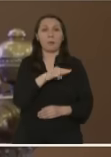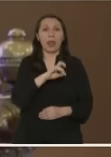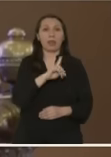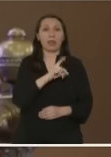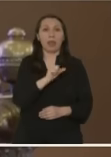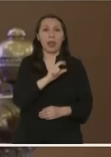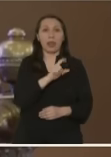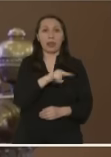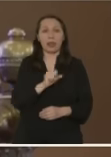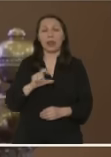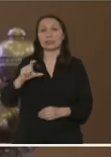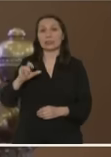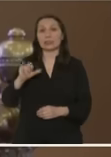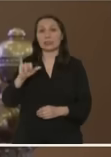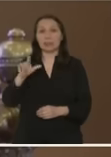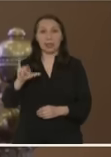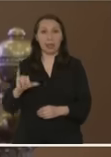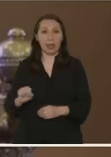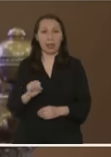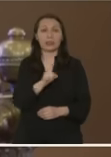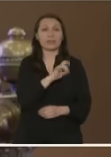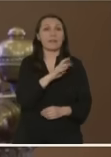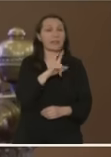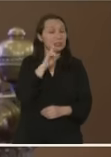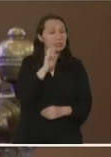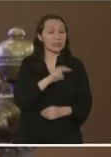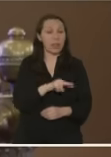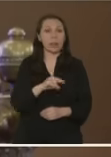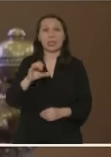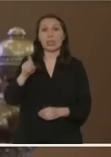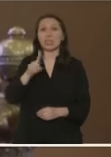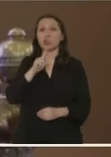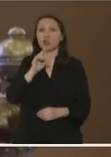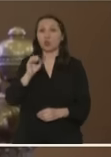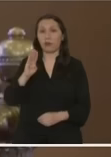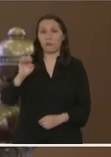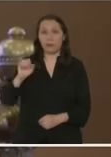Magdalena, Cecilia, Sebastián y Cristóbal,